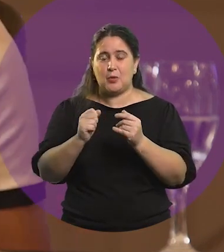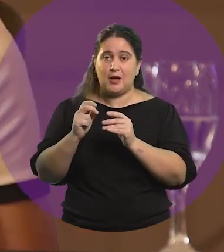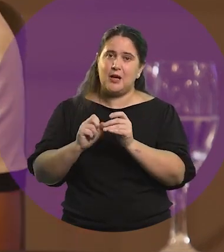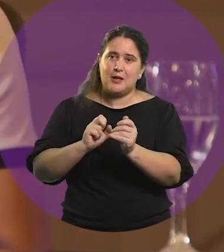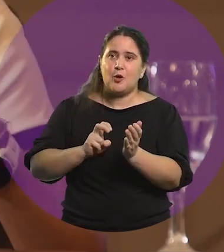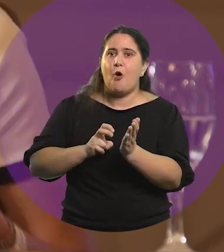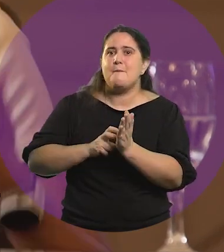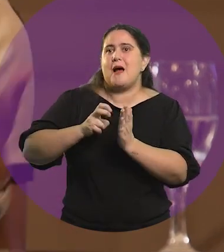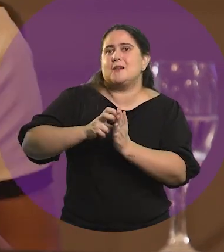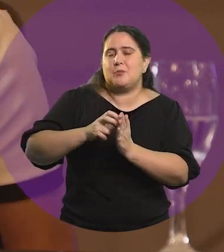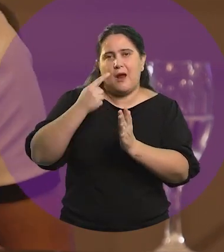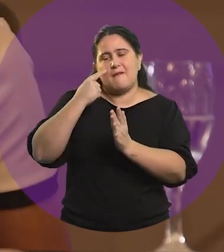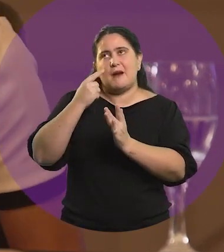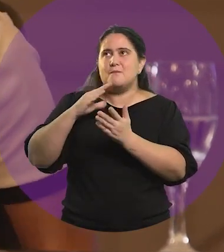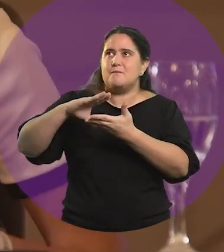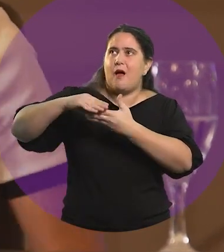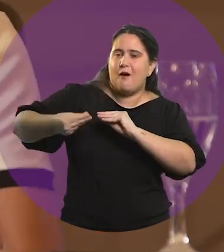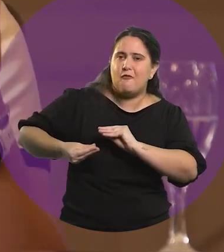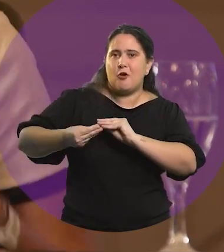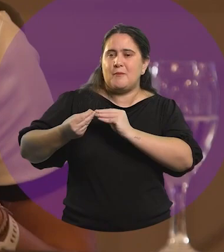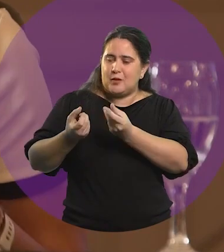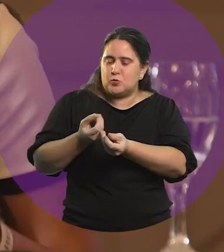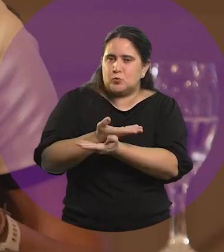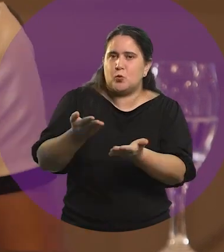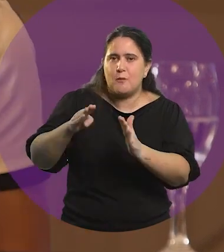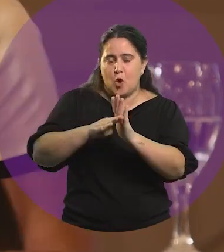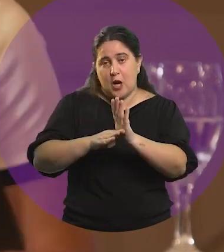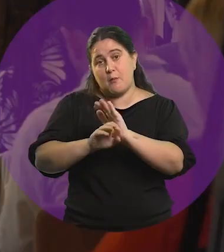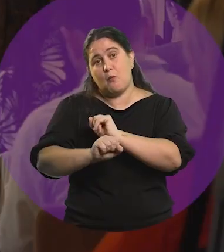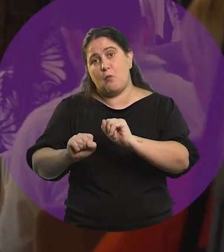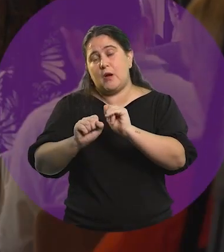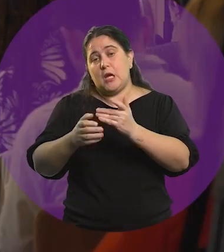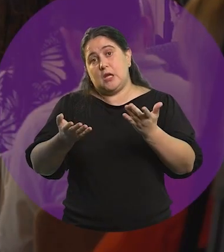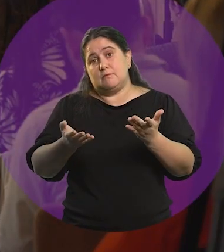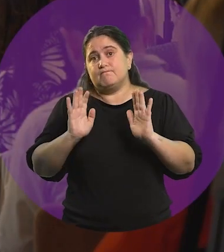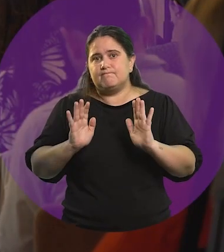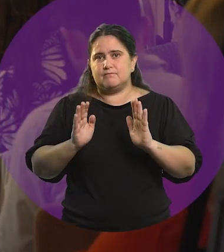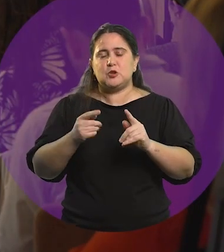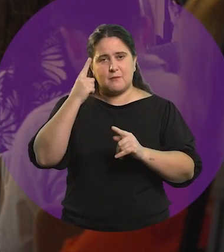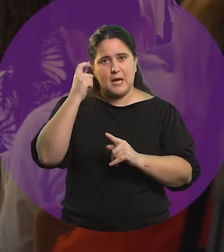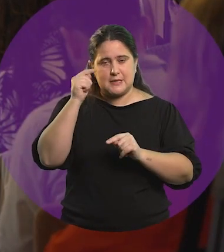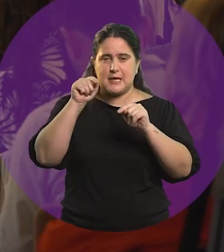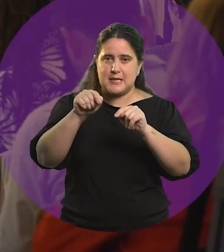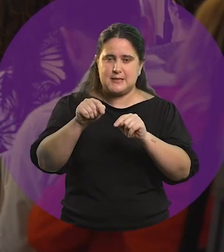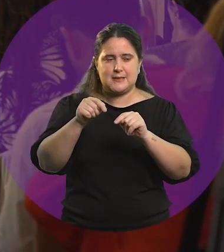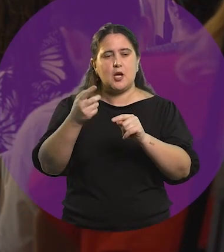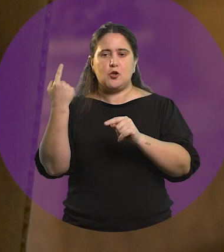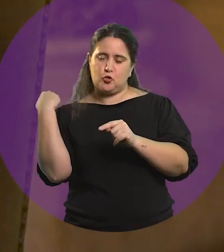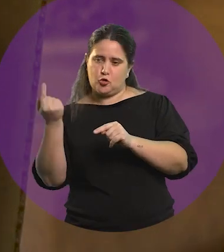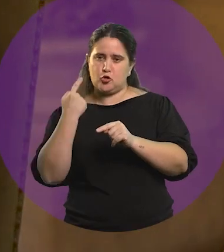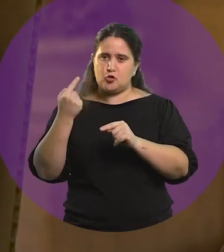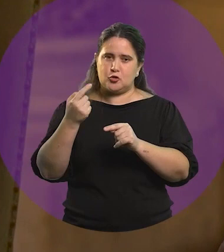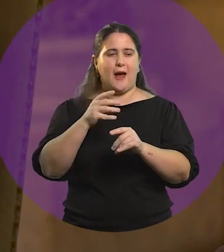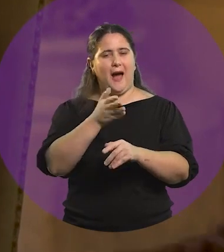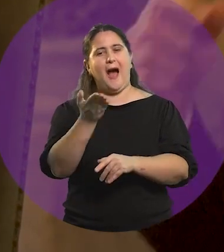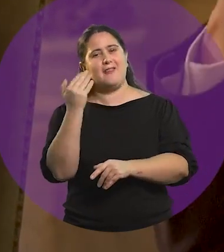podemos adelantar para pensar desde el diseño de los programas, tomar eso como anticipación? Y bueno, eso fue un poco la experiencia y cómo lo fuimos viendo con